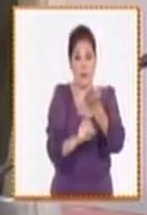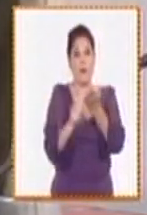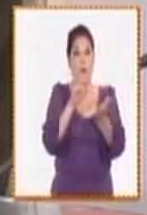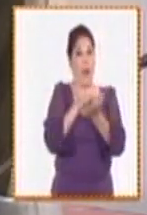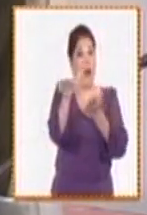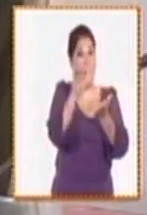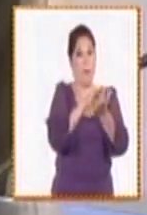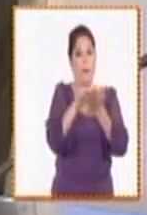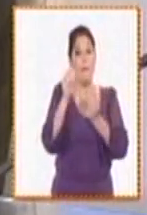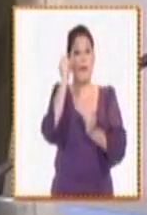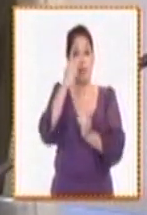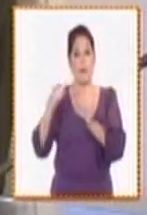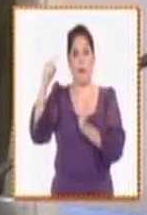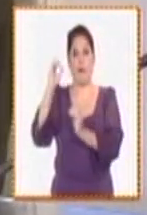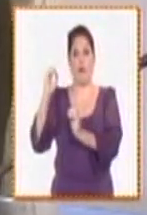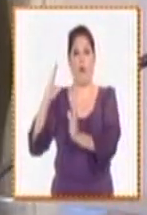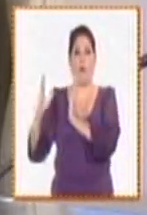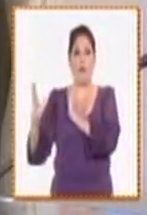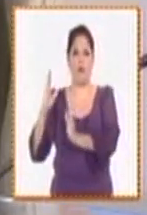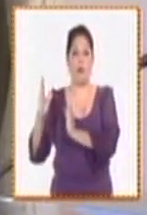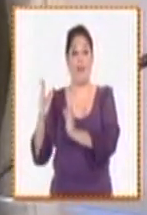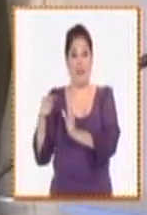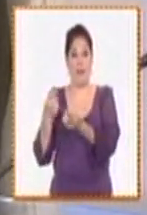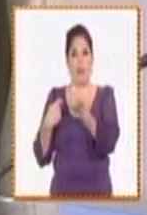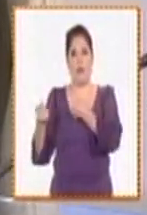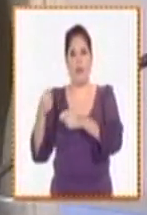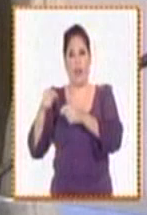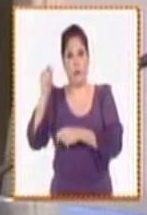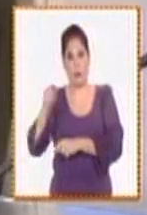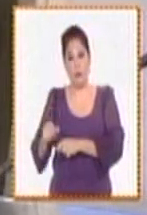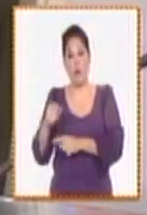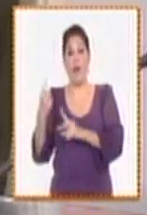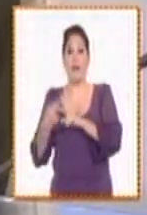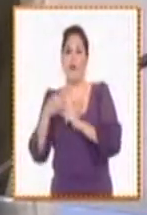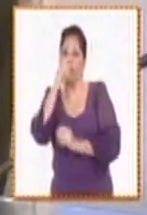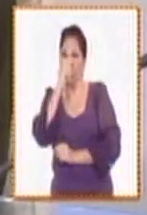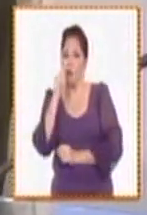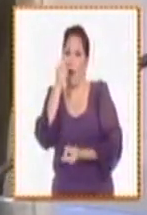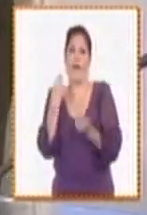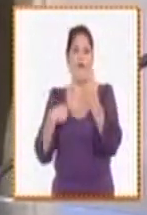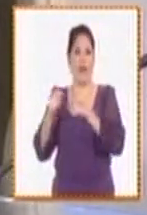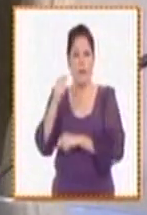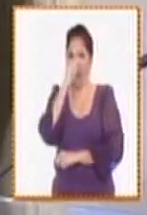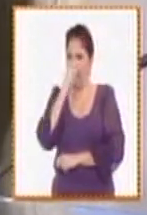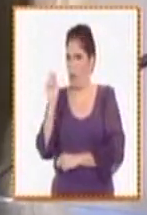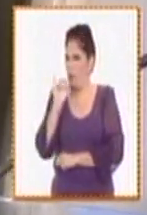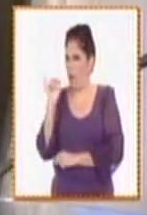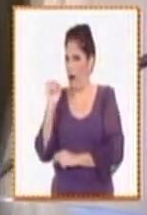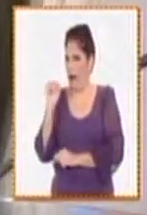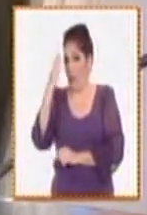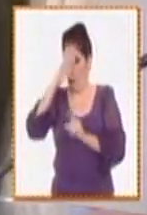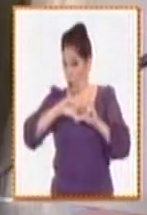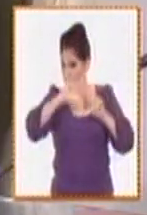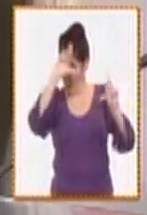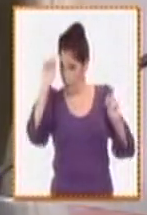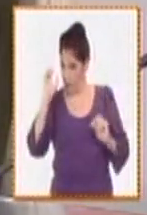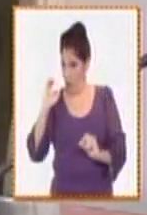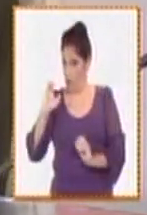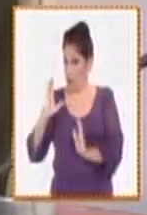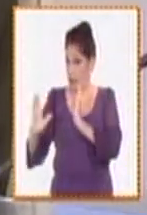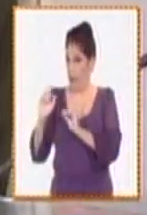país, introduciendo drogas y traficando personas. Esto le da un nivel de complejidad importante. Doble tráfico en ese caso. Doble tráfico en ese